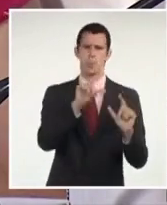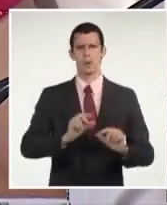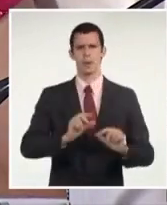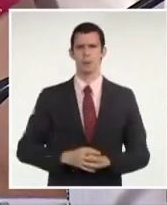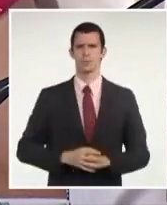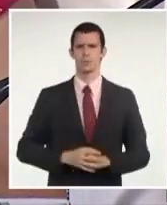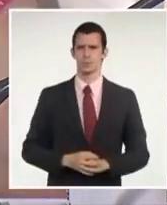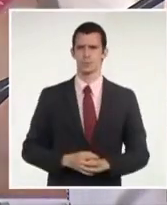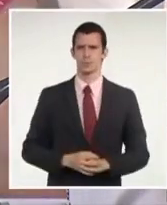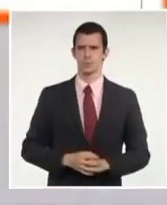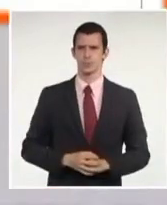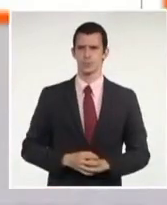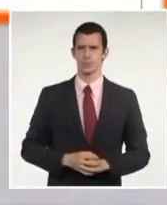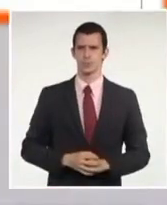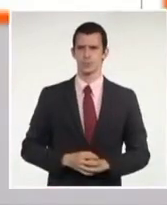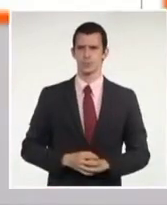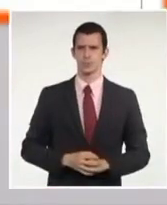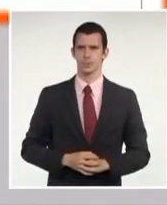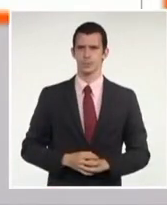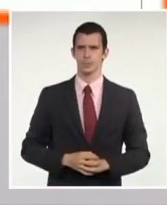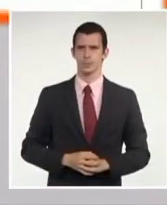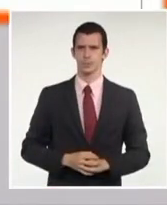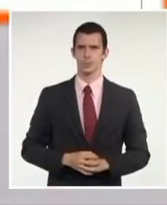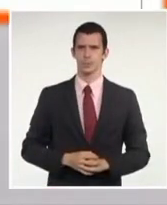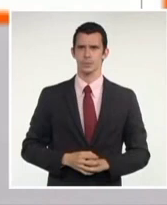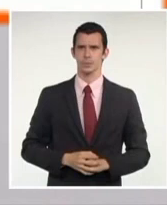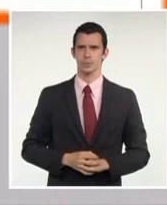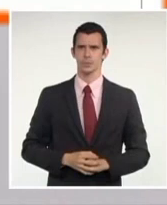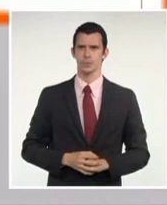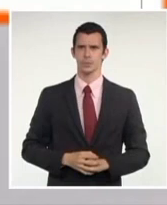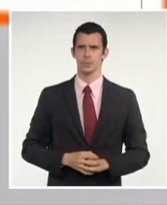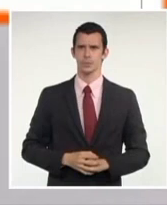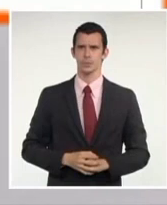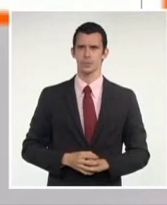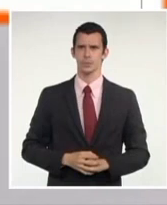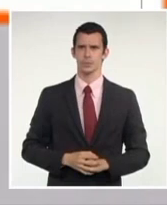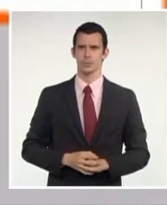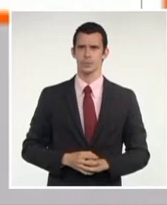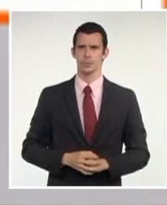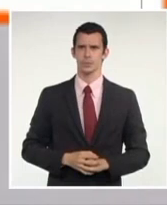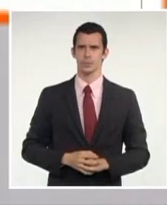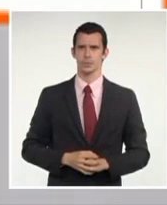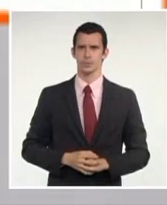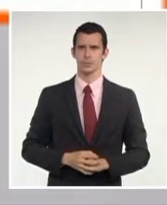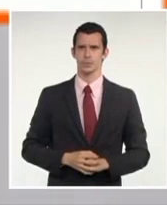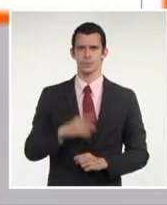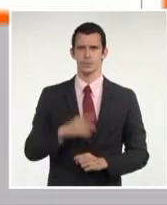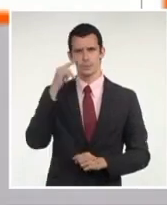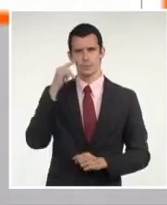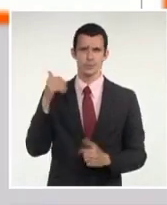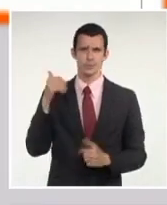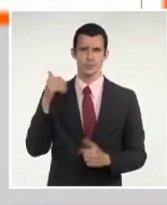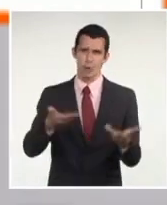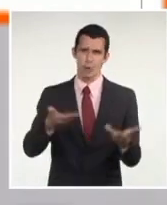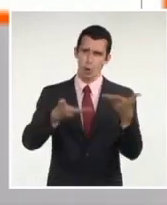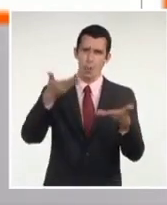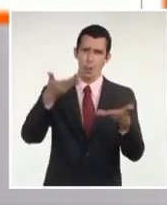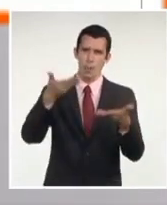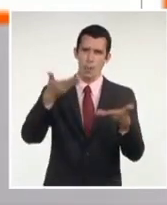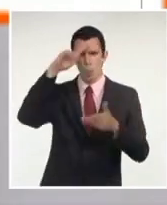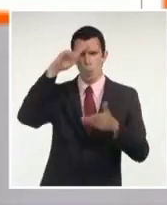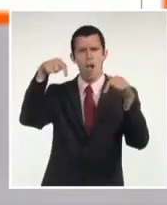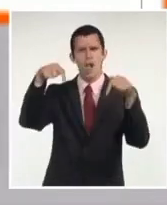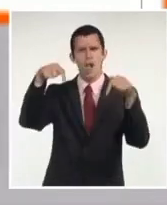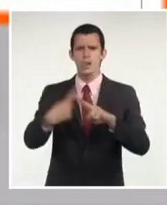Bien, miren, esto es ya pensando en la variante beta, notificada en Sudáfrica, y la variante delta,